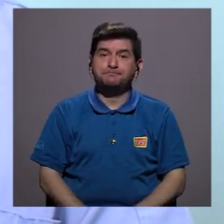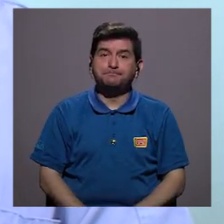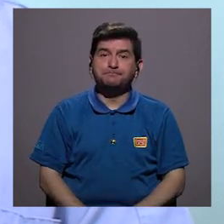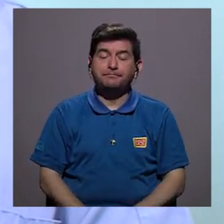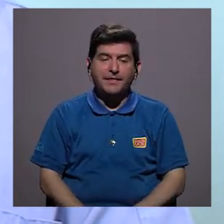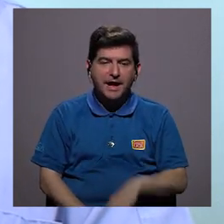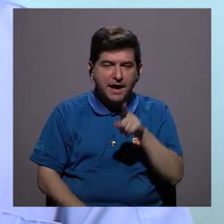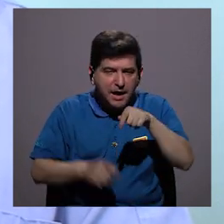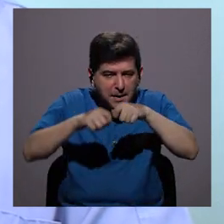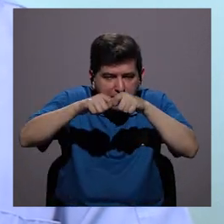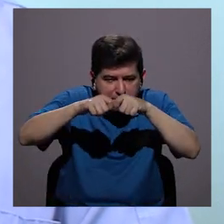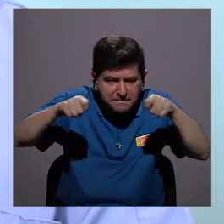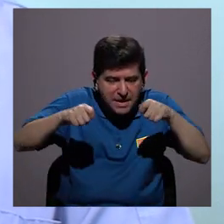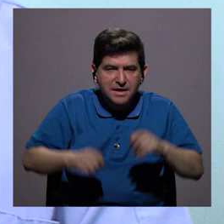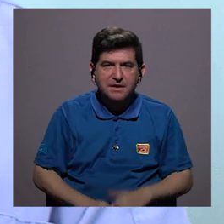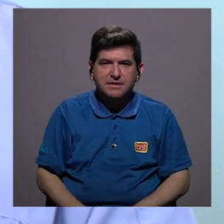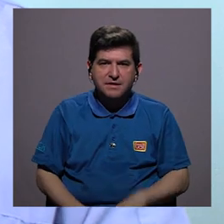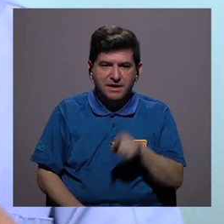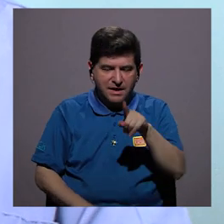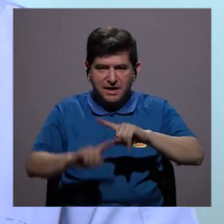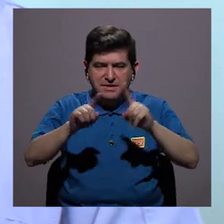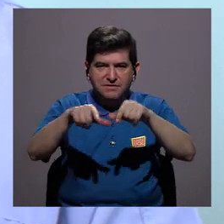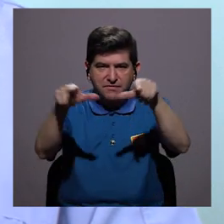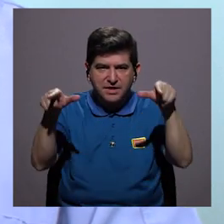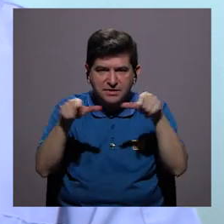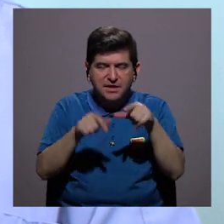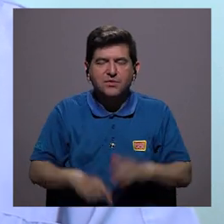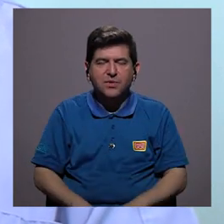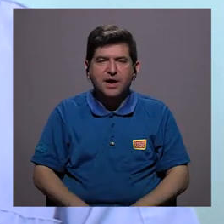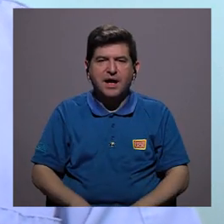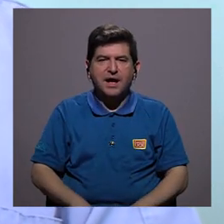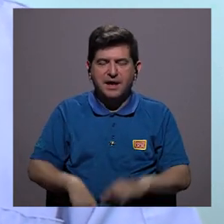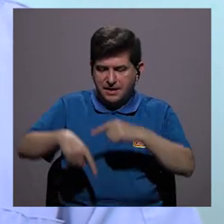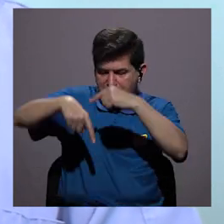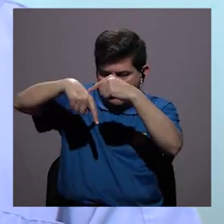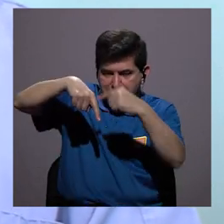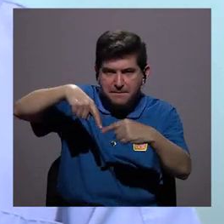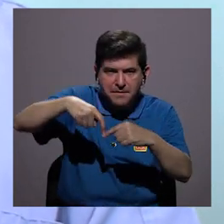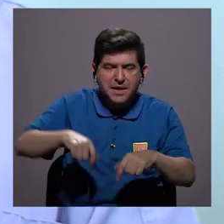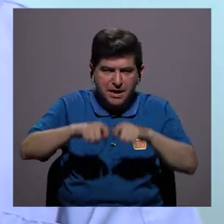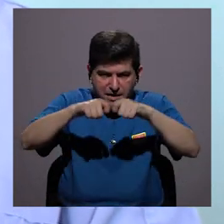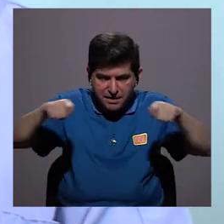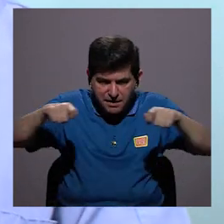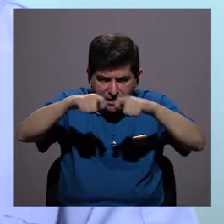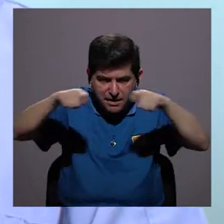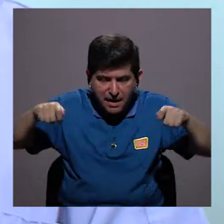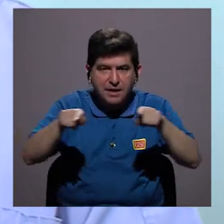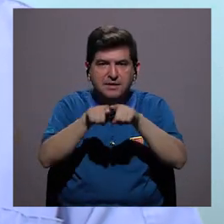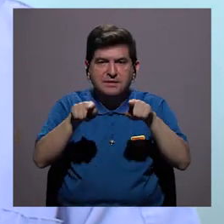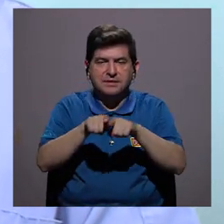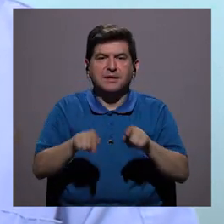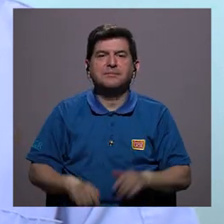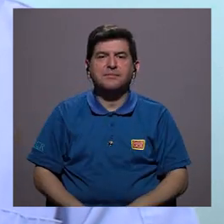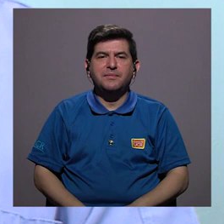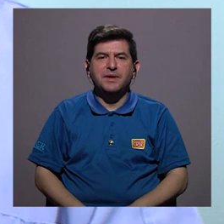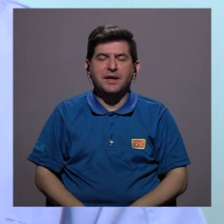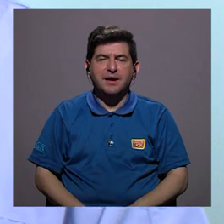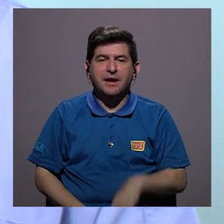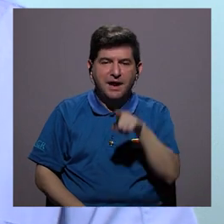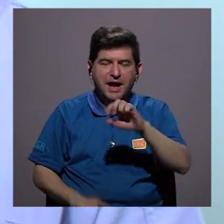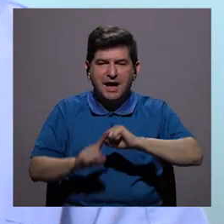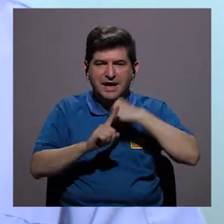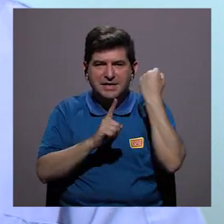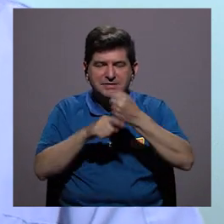porque hay que medir la circunferencia en diferentes partes de la pierna, así como también la longitud y